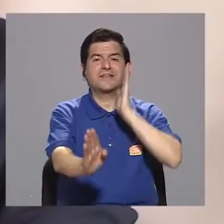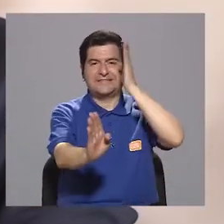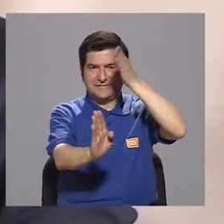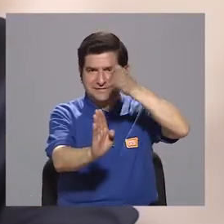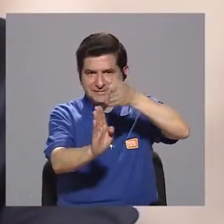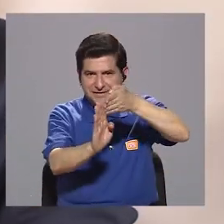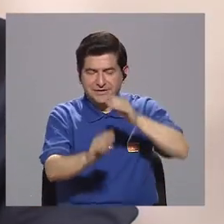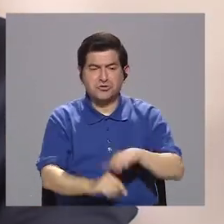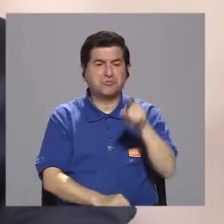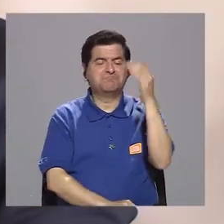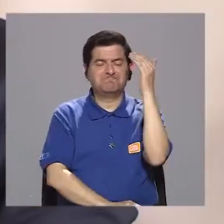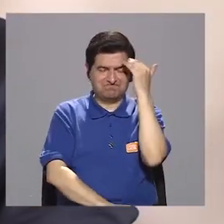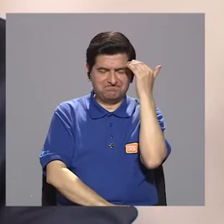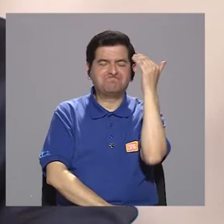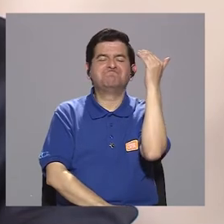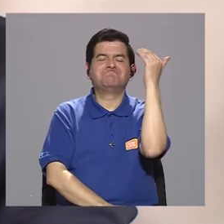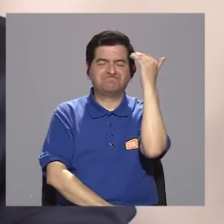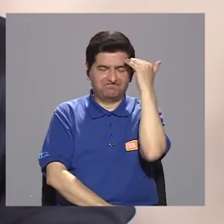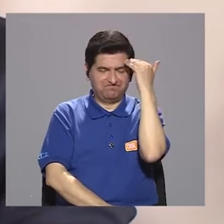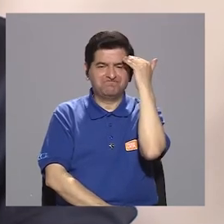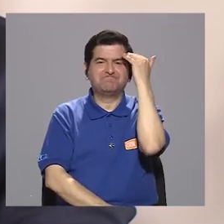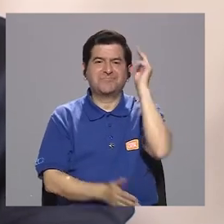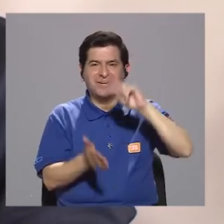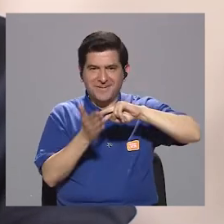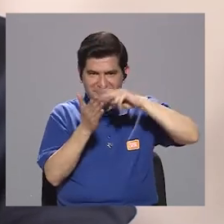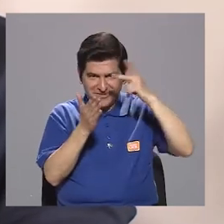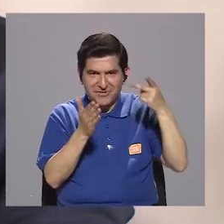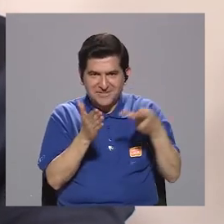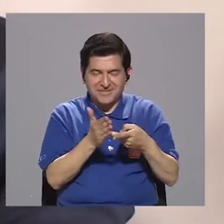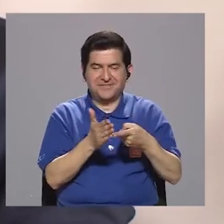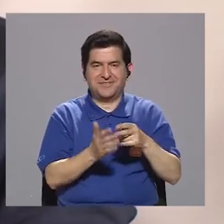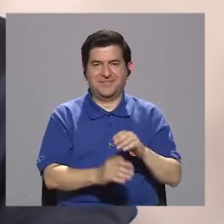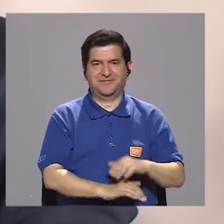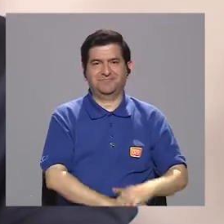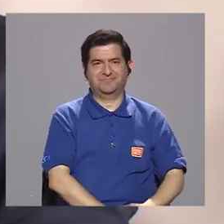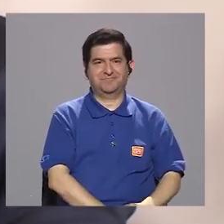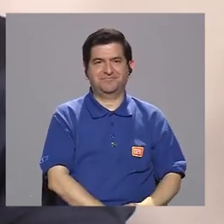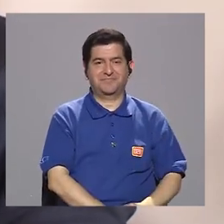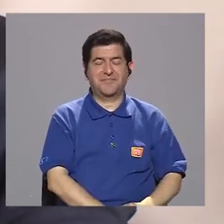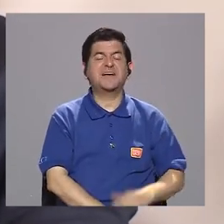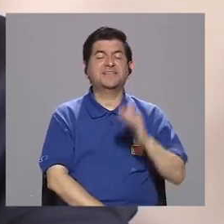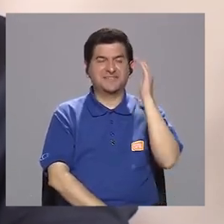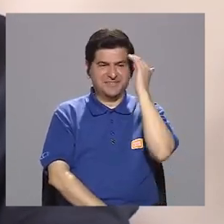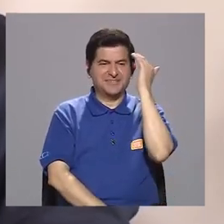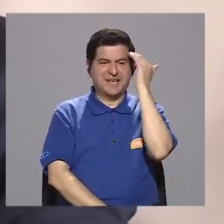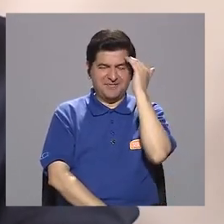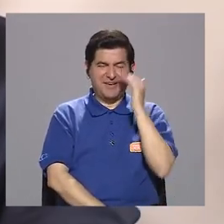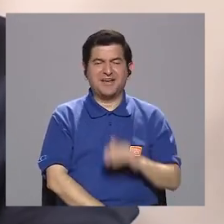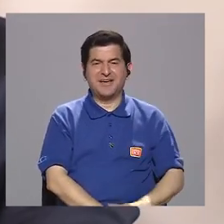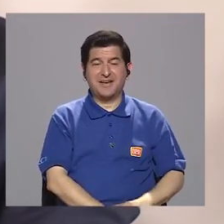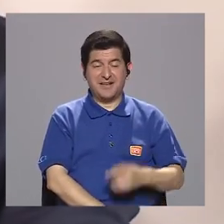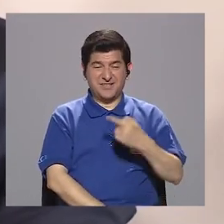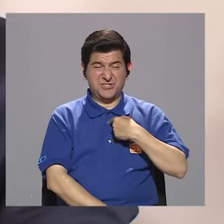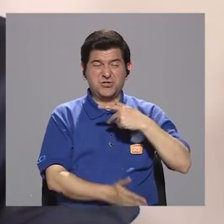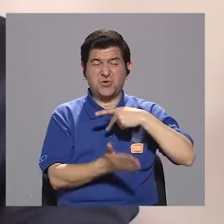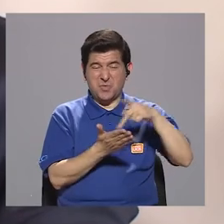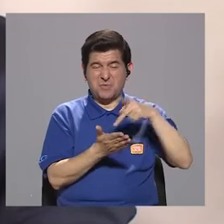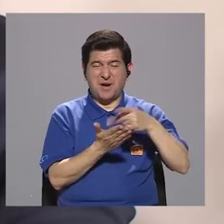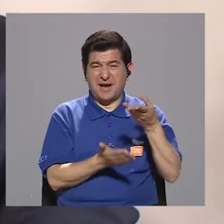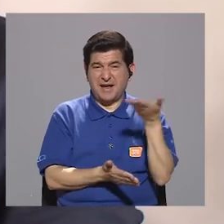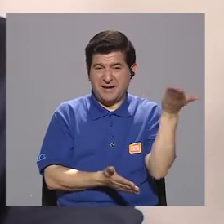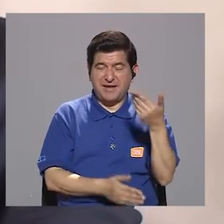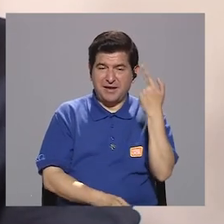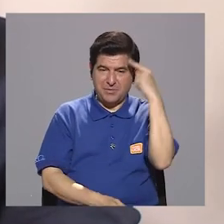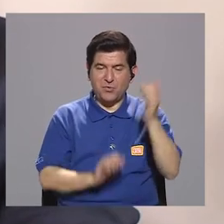expresamente que él sabía lo que eso le iba a significar. Él sabía el precio que iba a pagar por